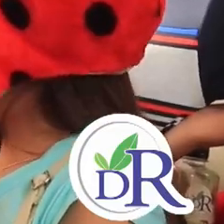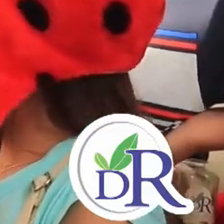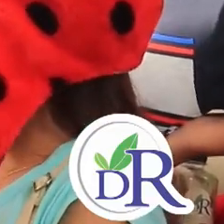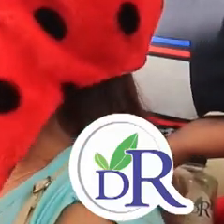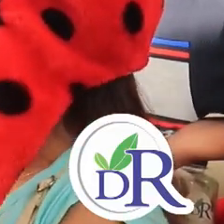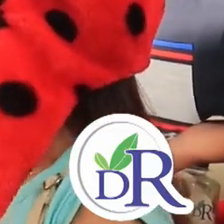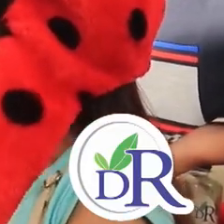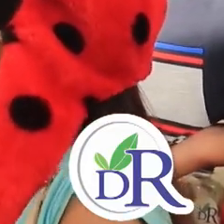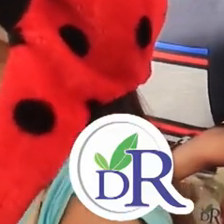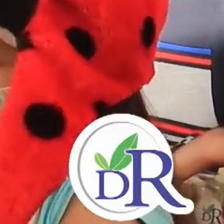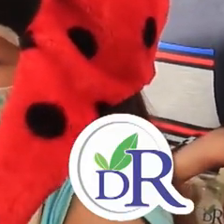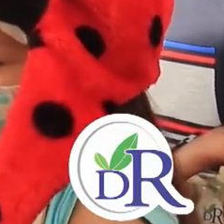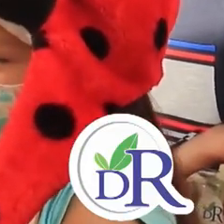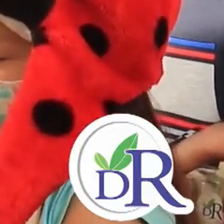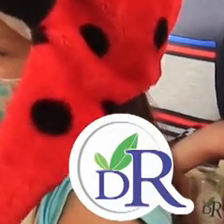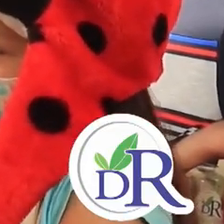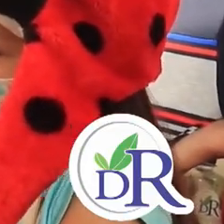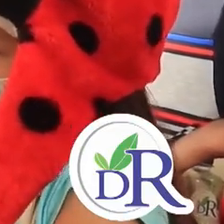Limpio mis uñas,